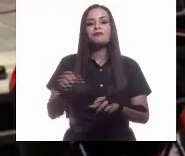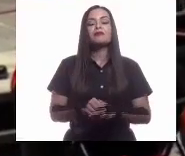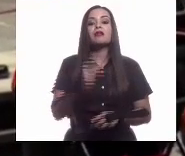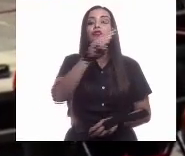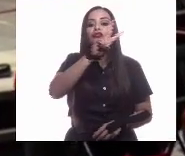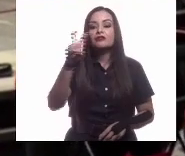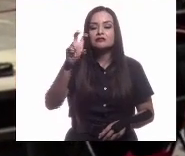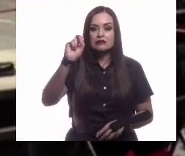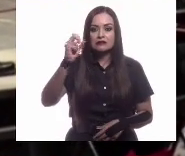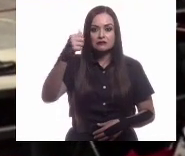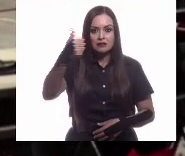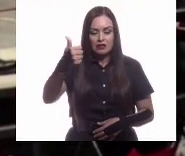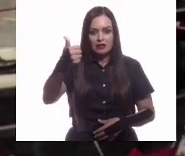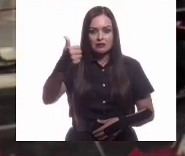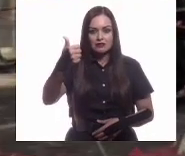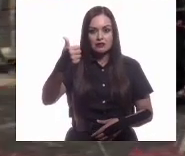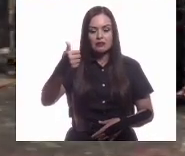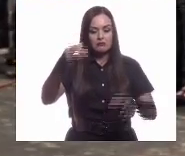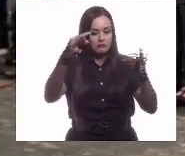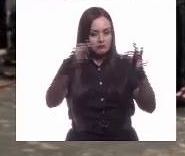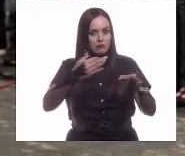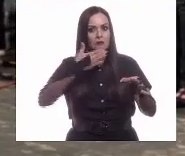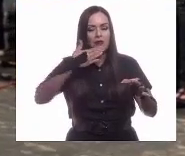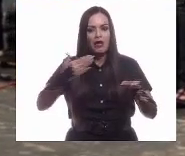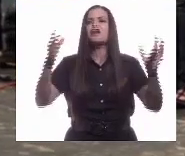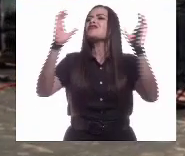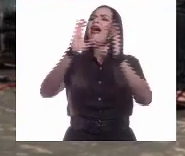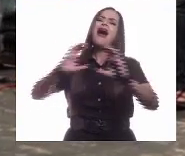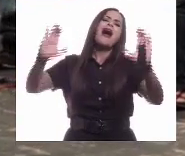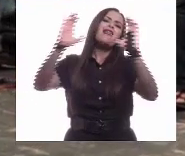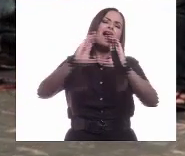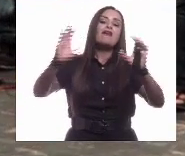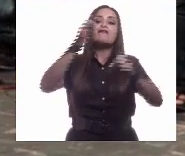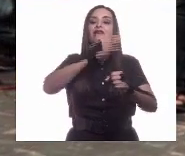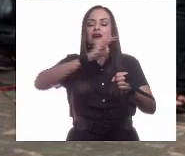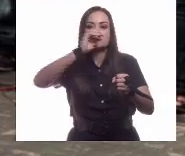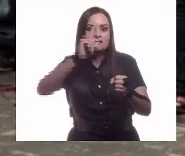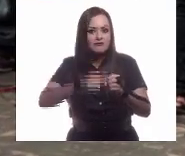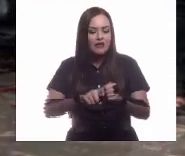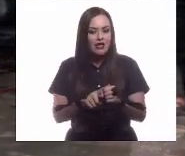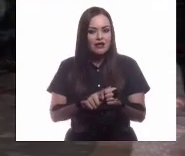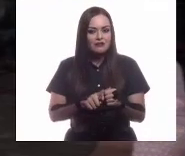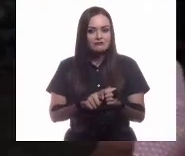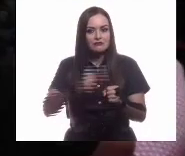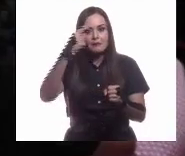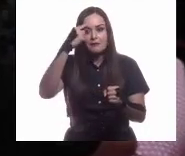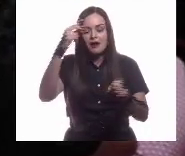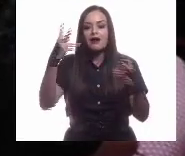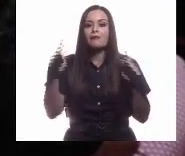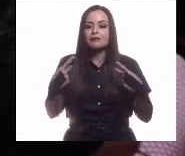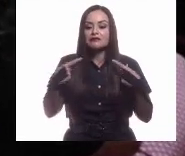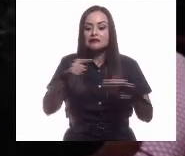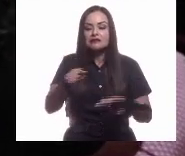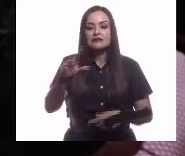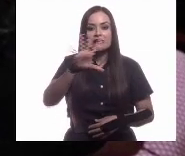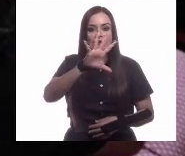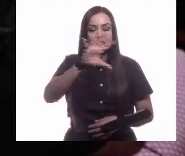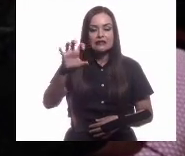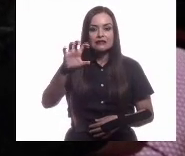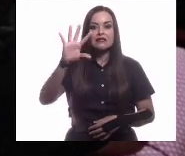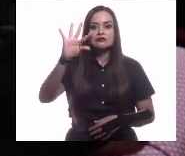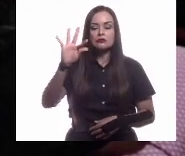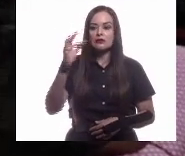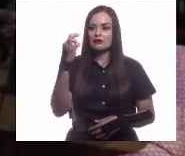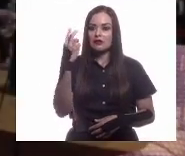sido de gran formato, es decir, como conciertos, festivales, espectáculos, en beneficio de 544 mil